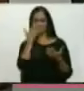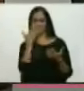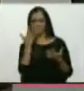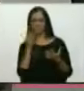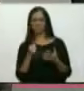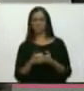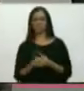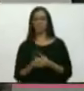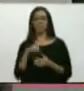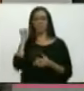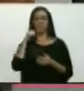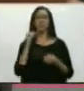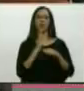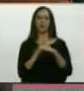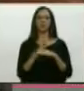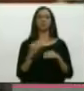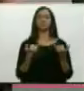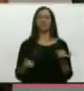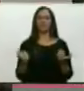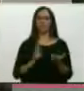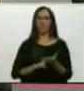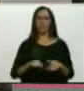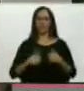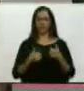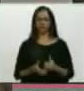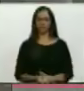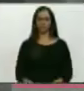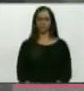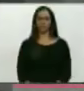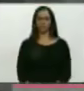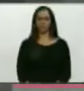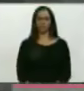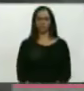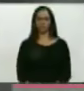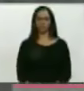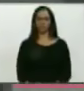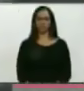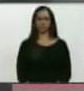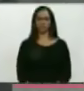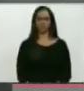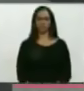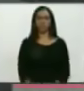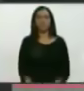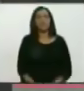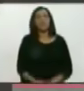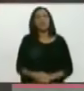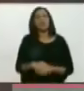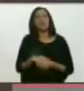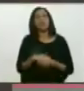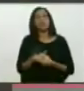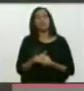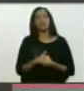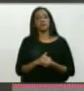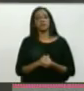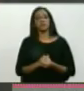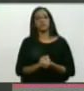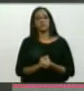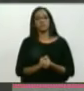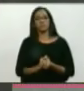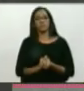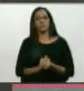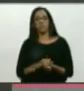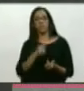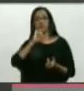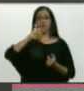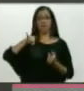pues al video, lo ligamos al corte y al regreso con el señor Cabecemango. Juan Guaidó es el tipo más ingenuo que hemos conocido. Se declara presidente